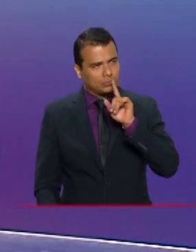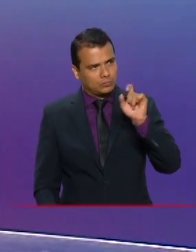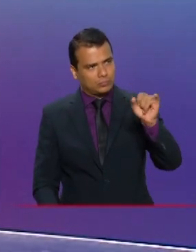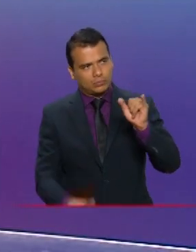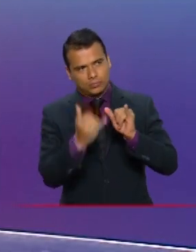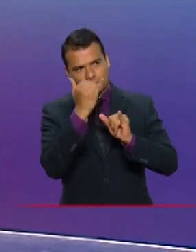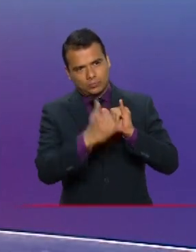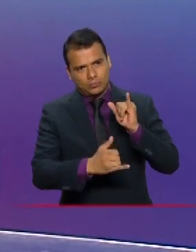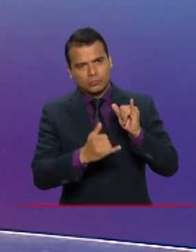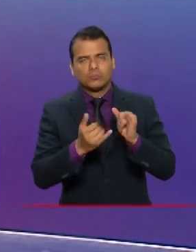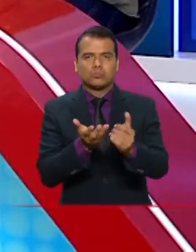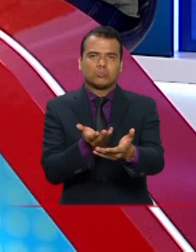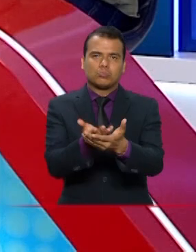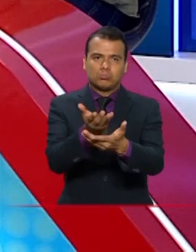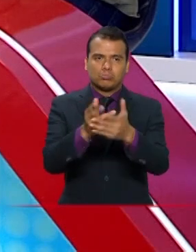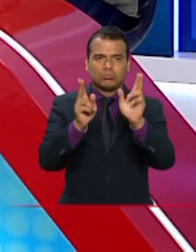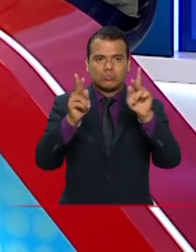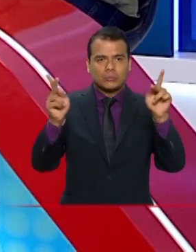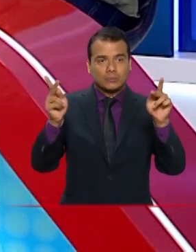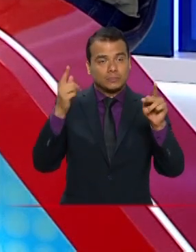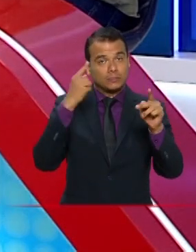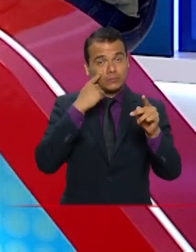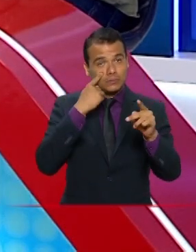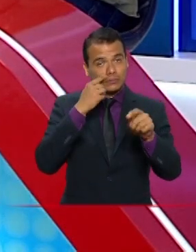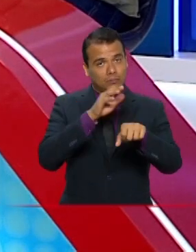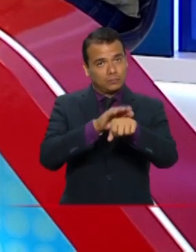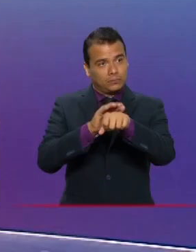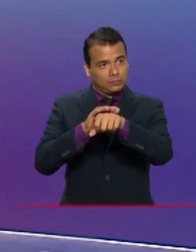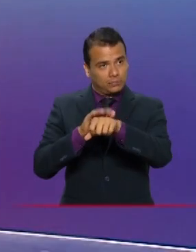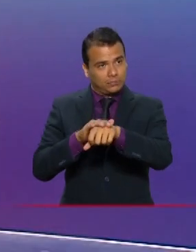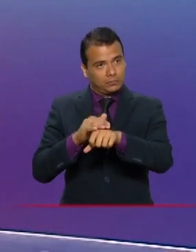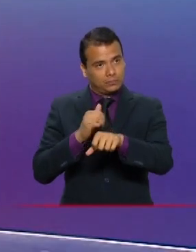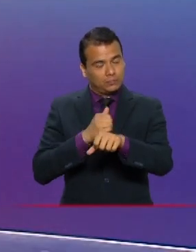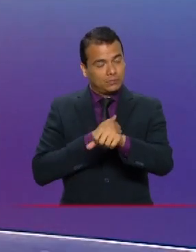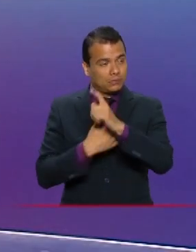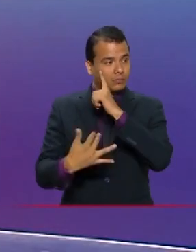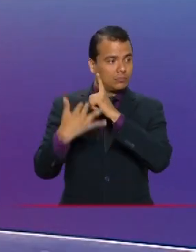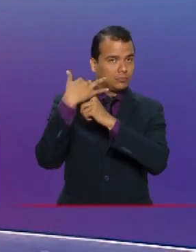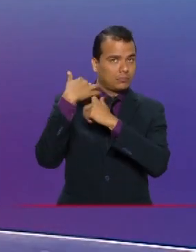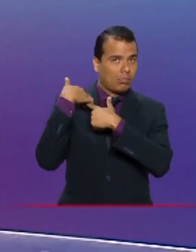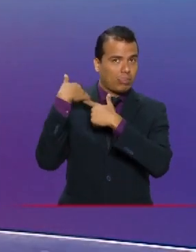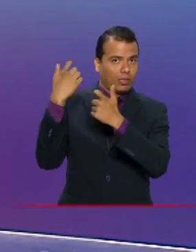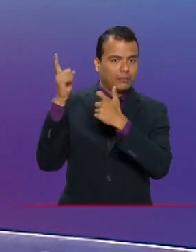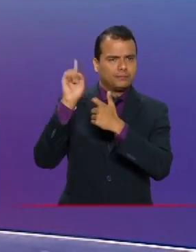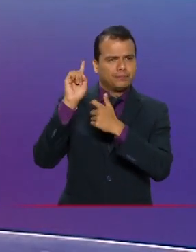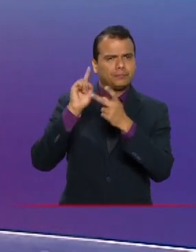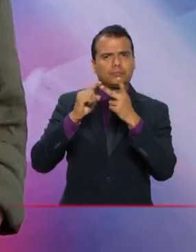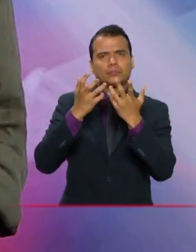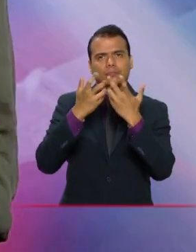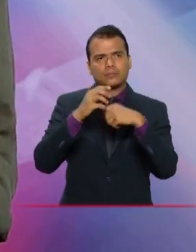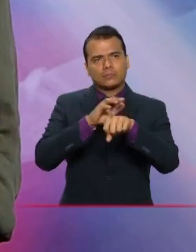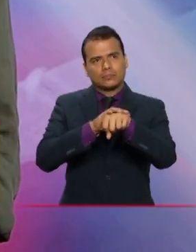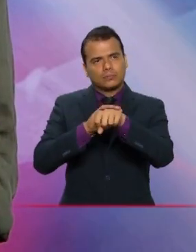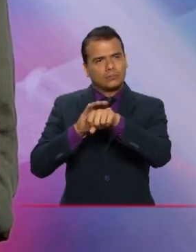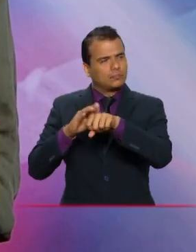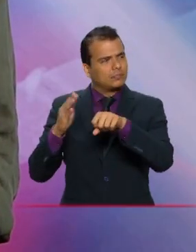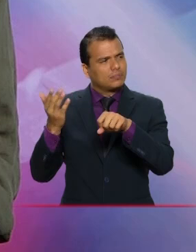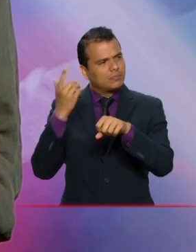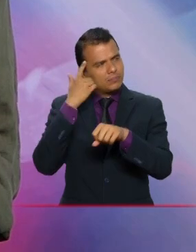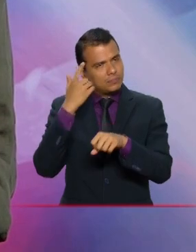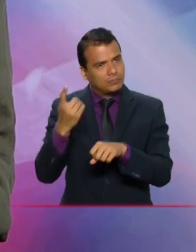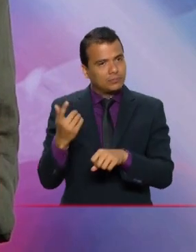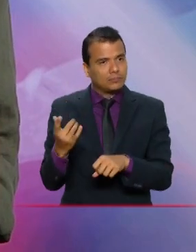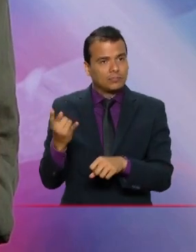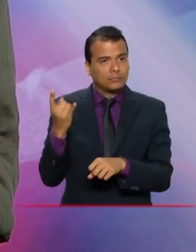finalmente, recomendaciones primero para las personas, para ser menos vulnerables, pero también para las empresas. Deberíamos pensar dos